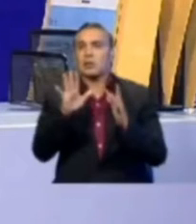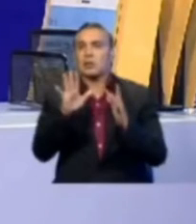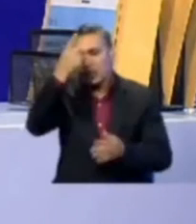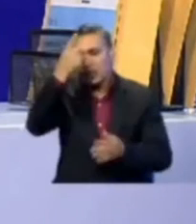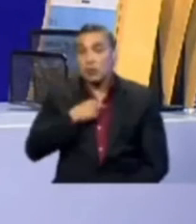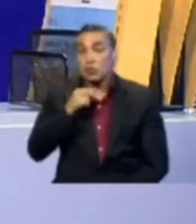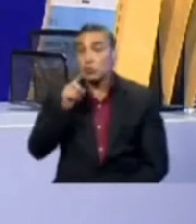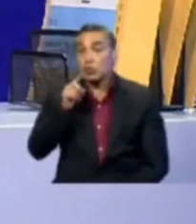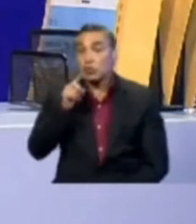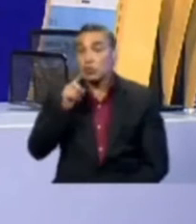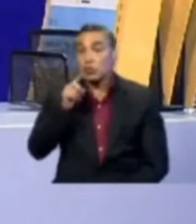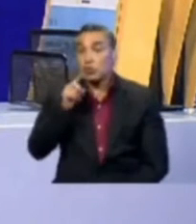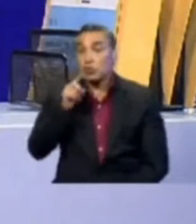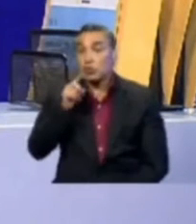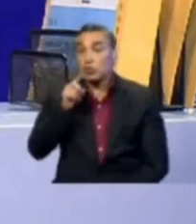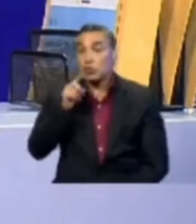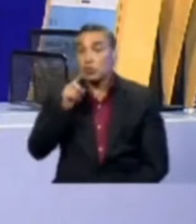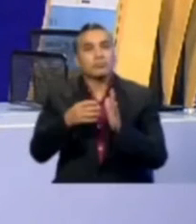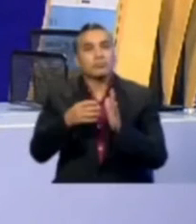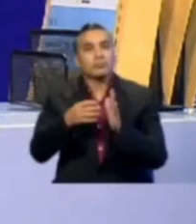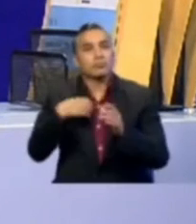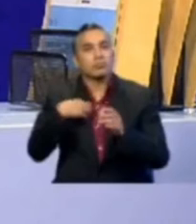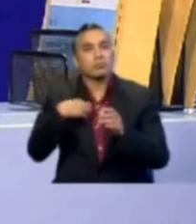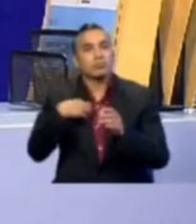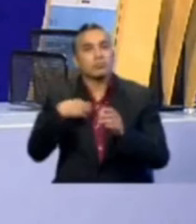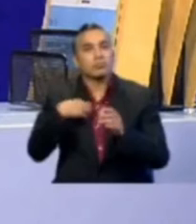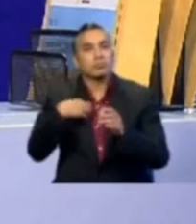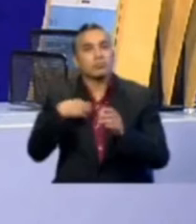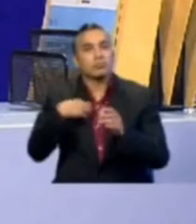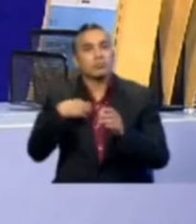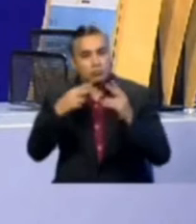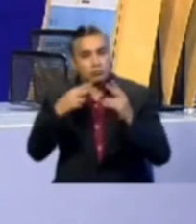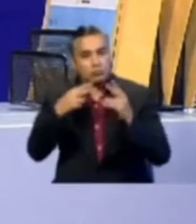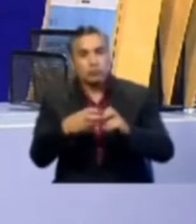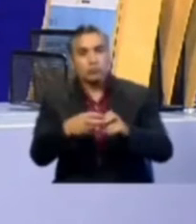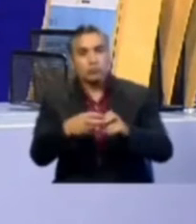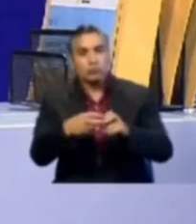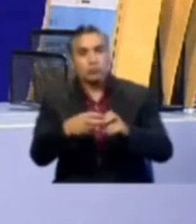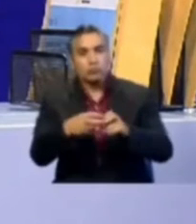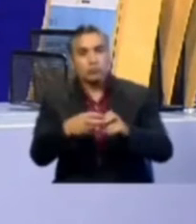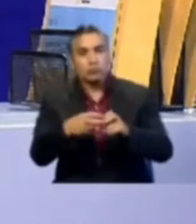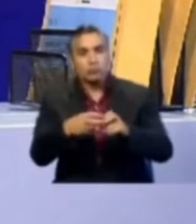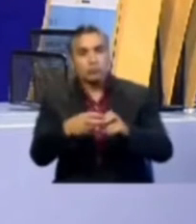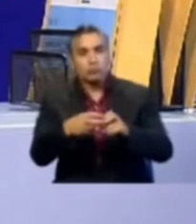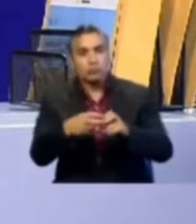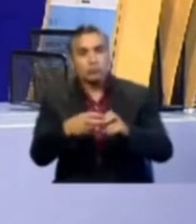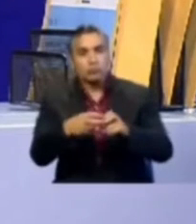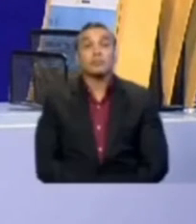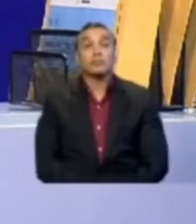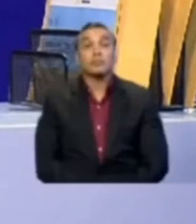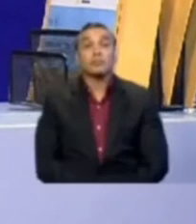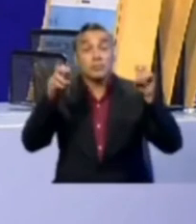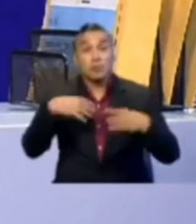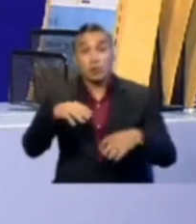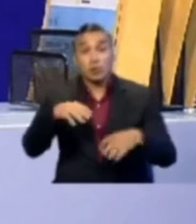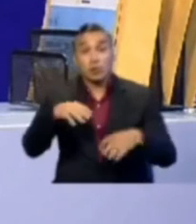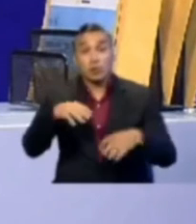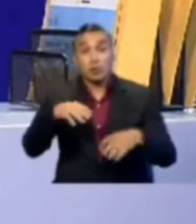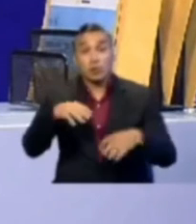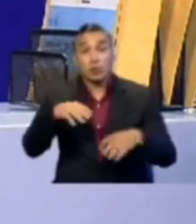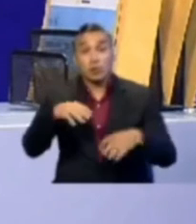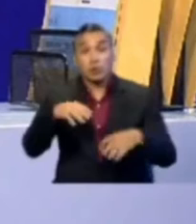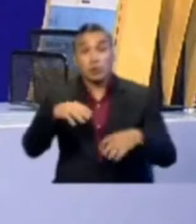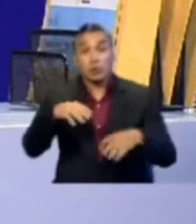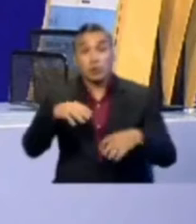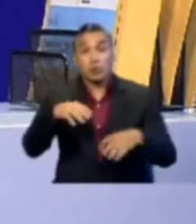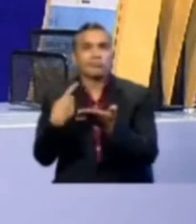impulsará usted para la generación de capacidades nacionales de investigación, tecnológicas y técnicas? Y frente al régimen de educación superior, hay